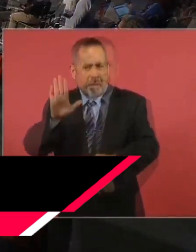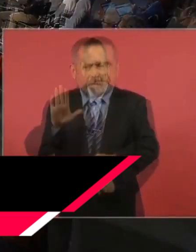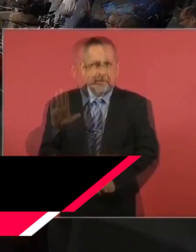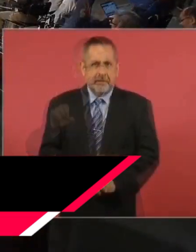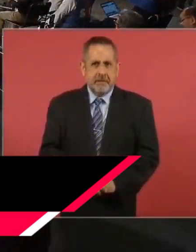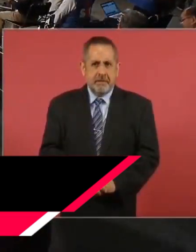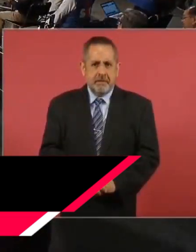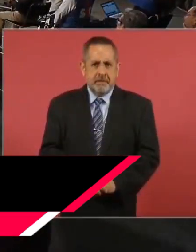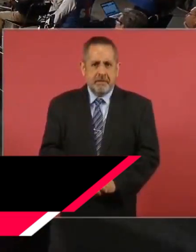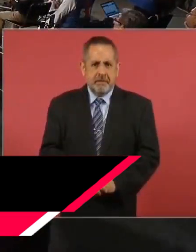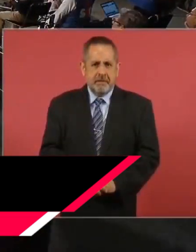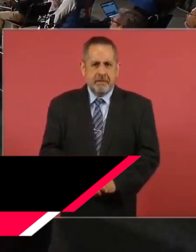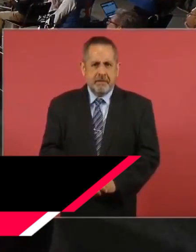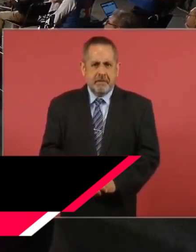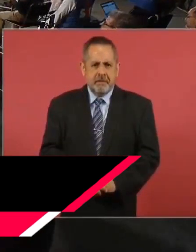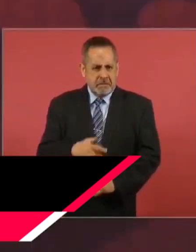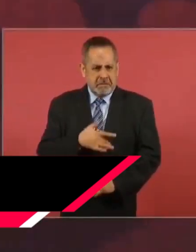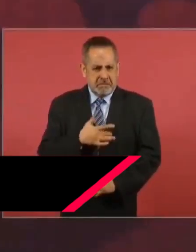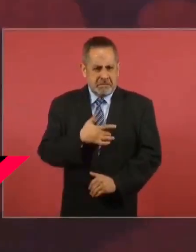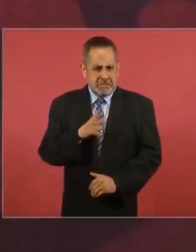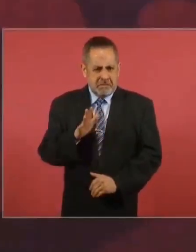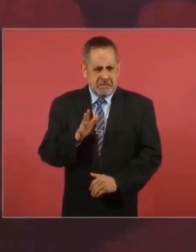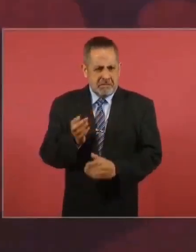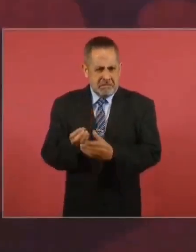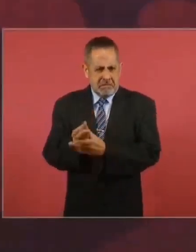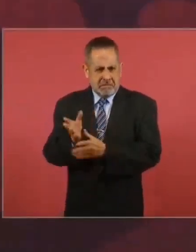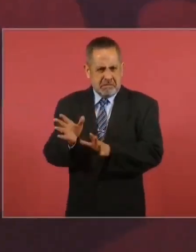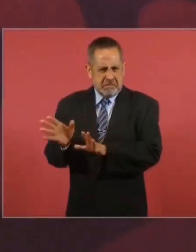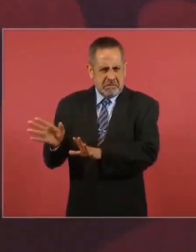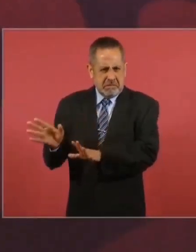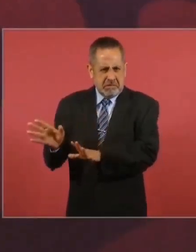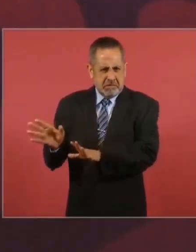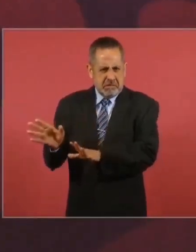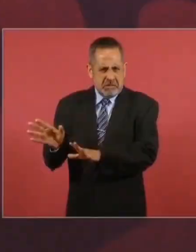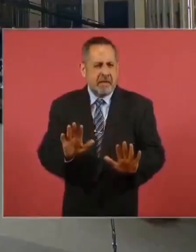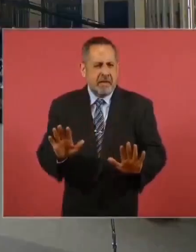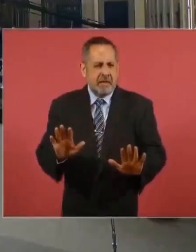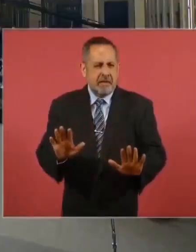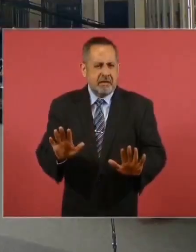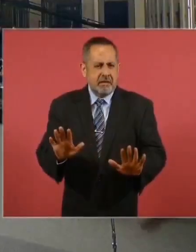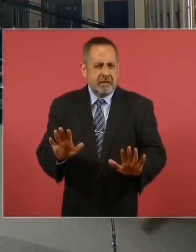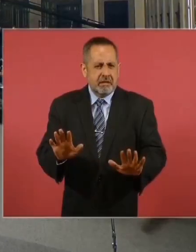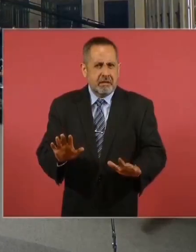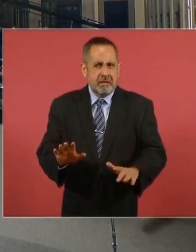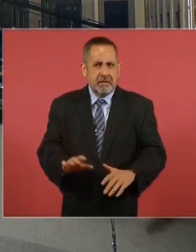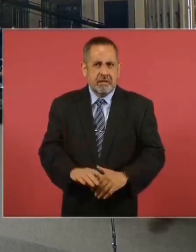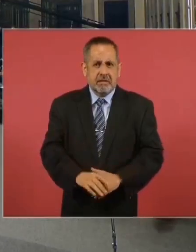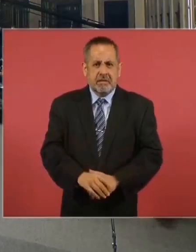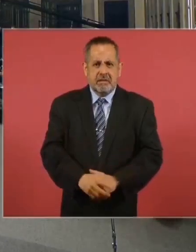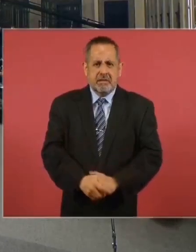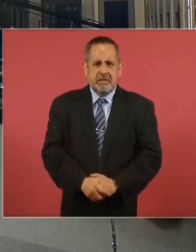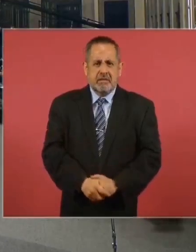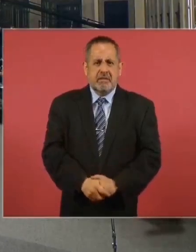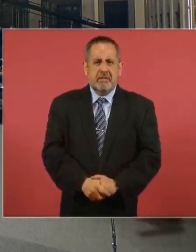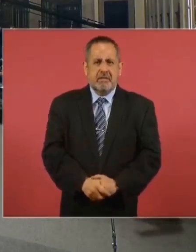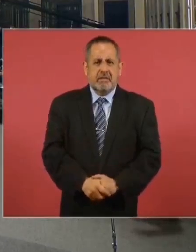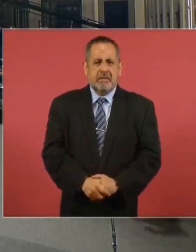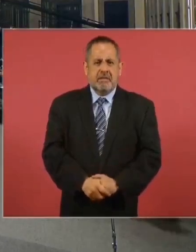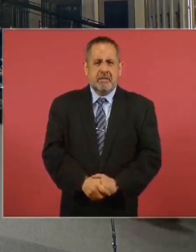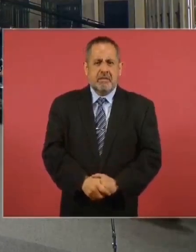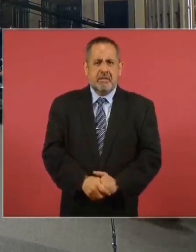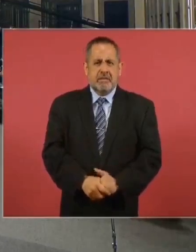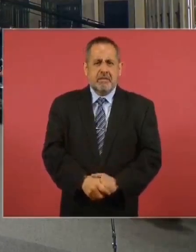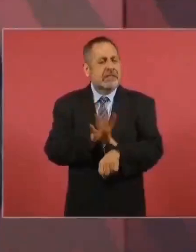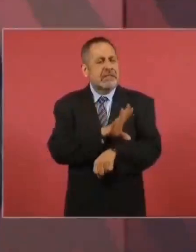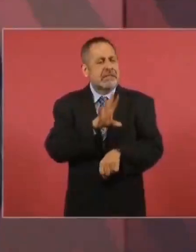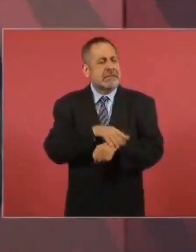No. ¿Les parece que salgamos? No, es moderado. No está la alarma.